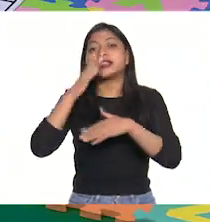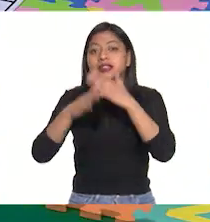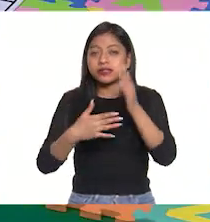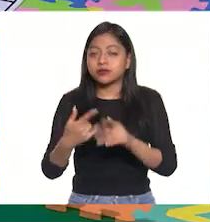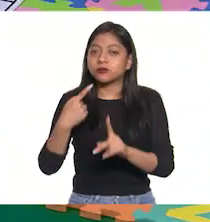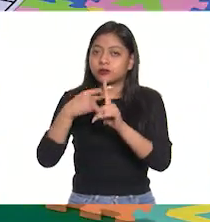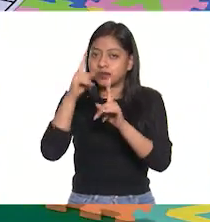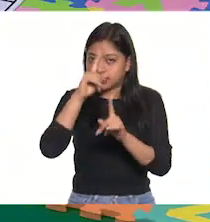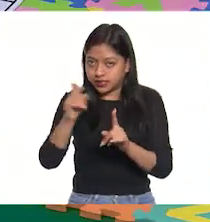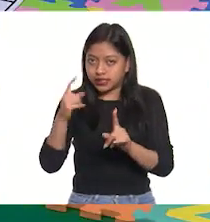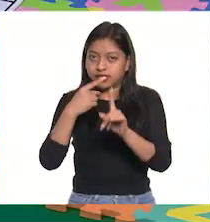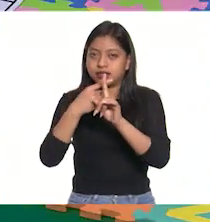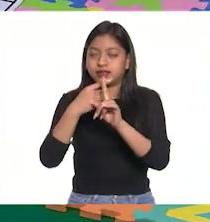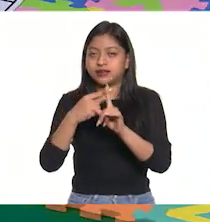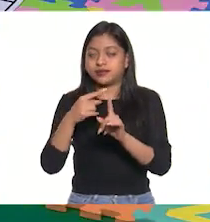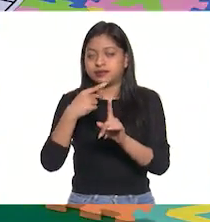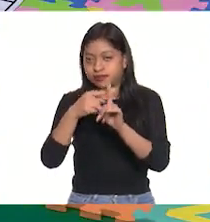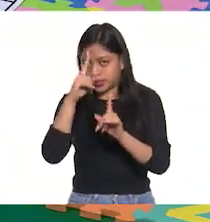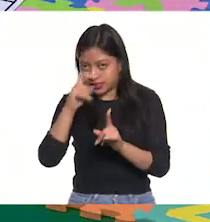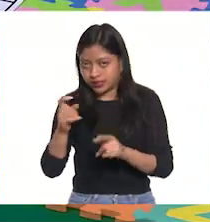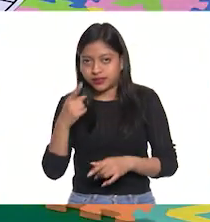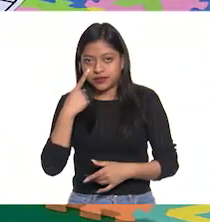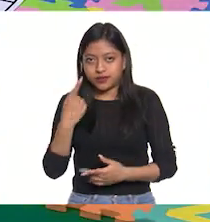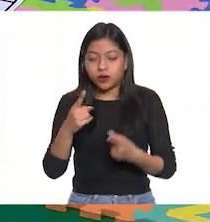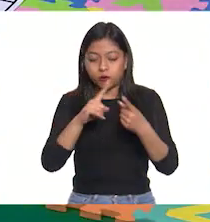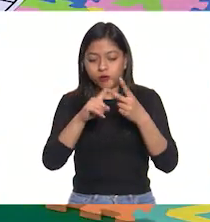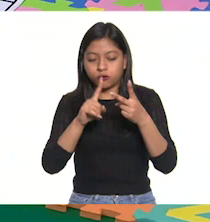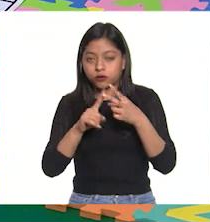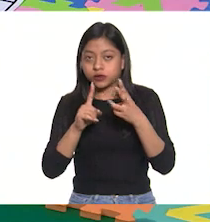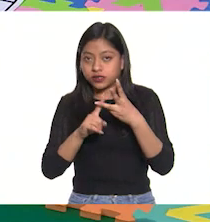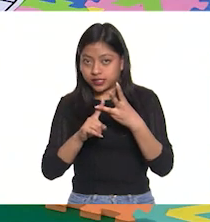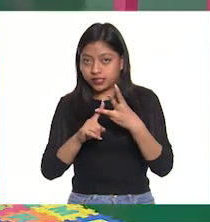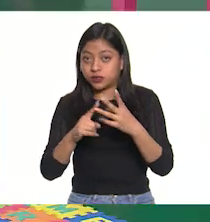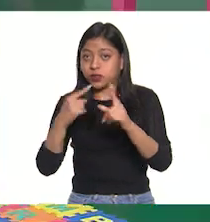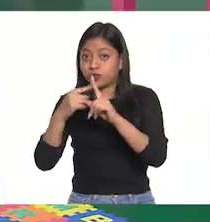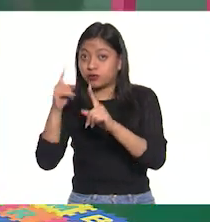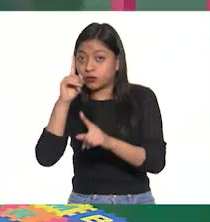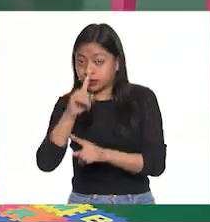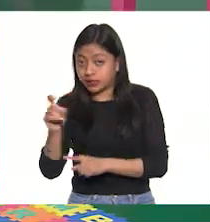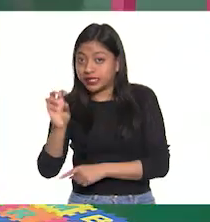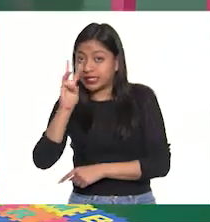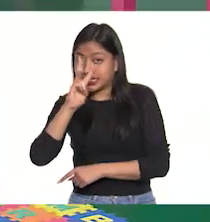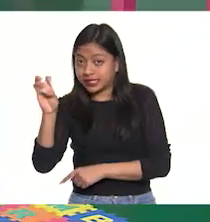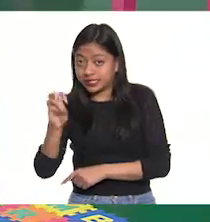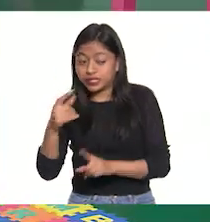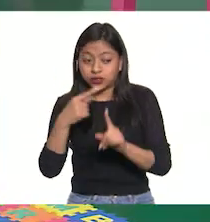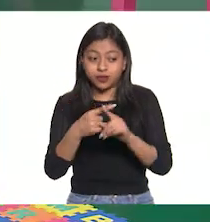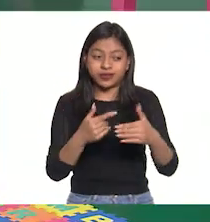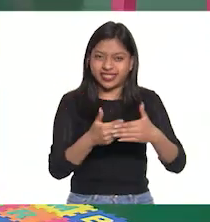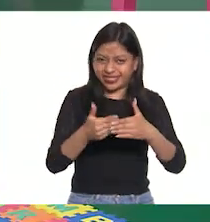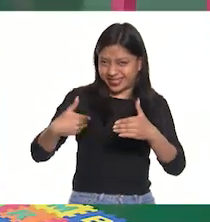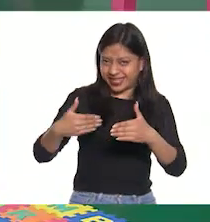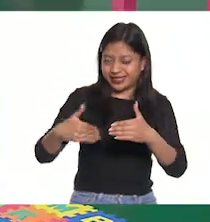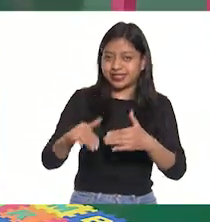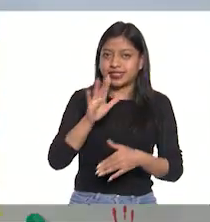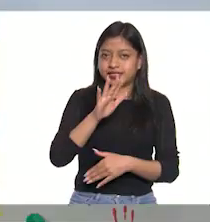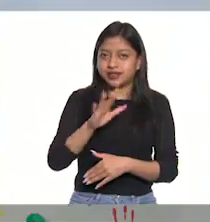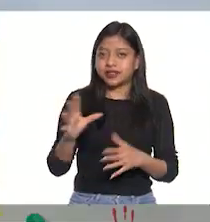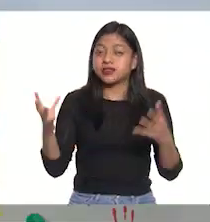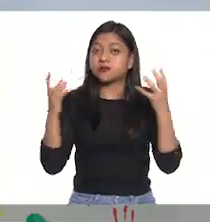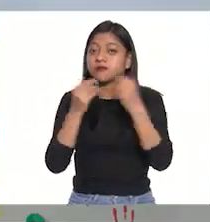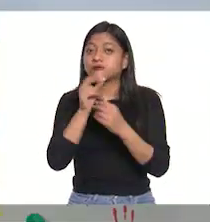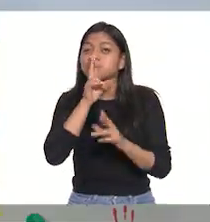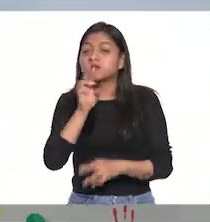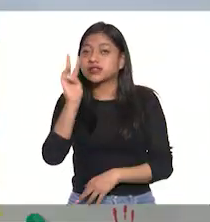Una, dos, tres, 300. Y 50 que teníamos de las decenas, 350.